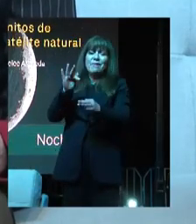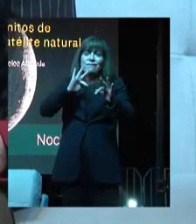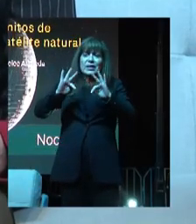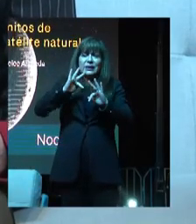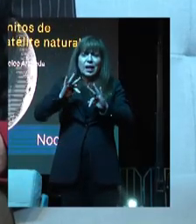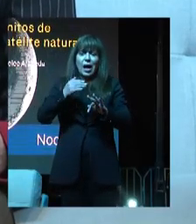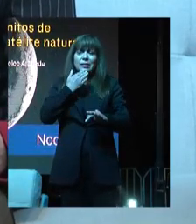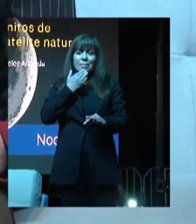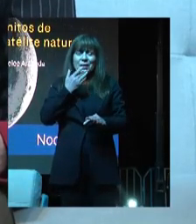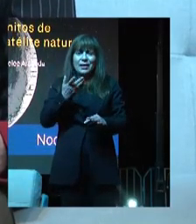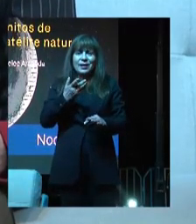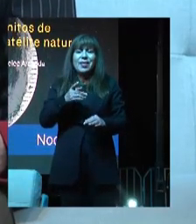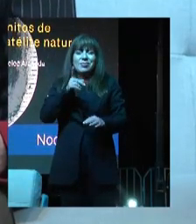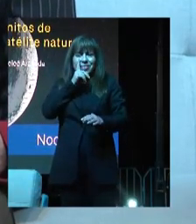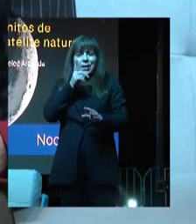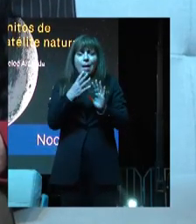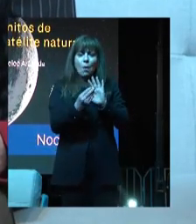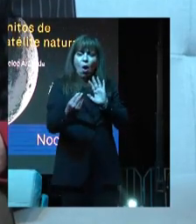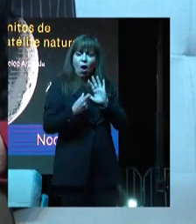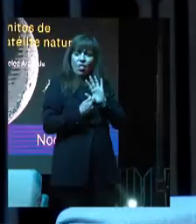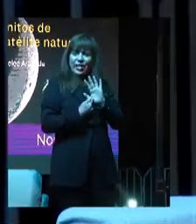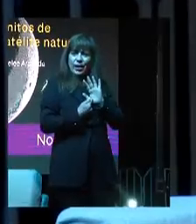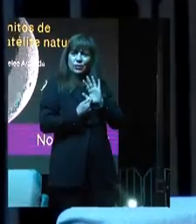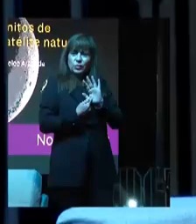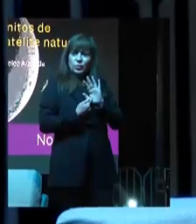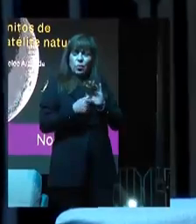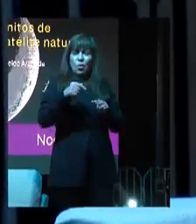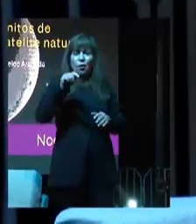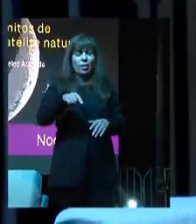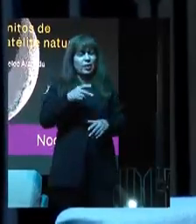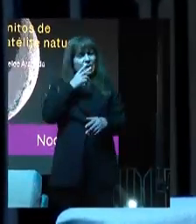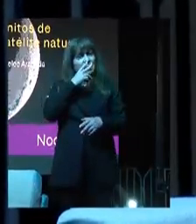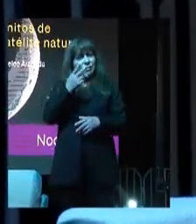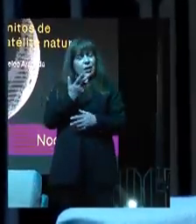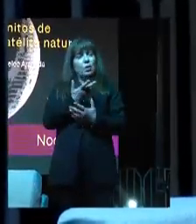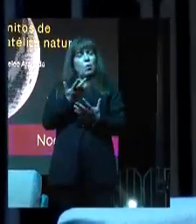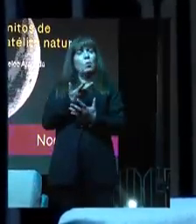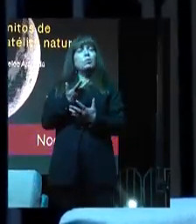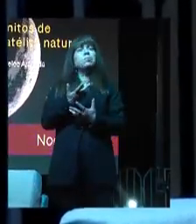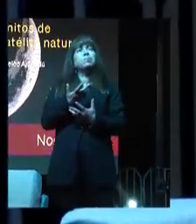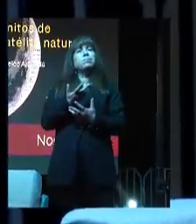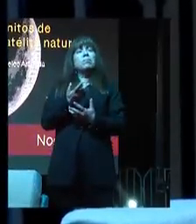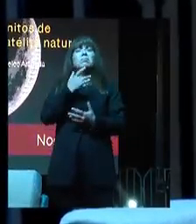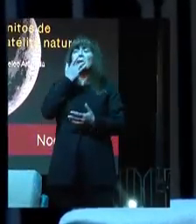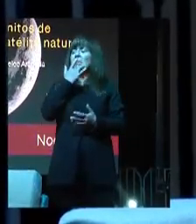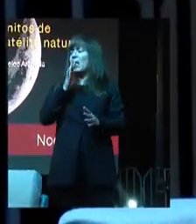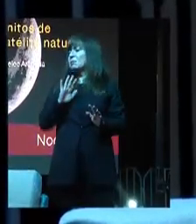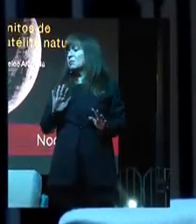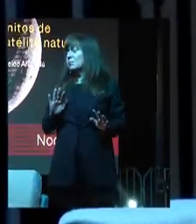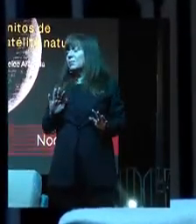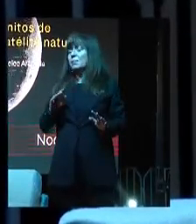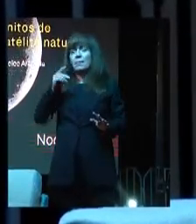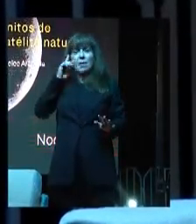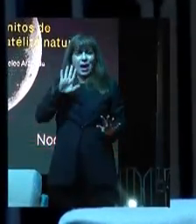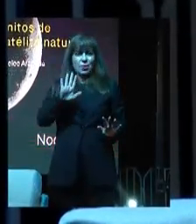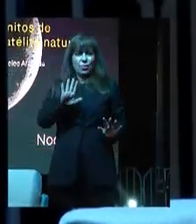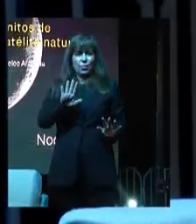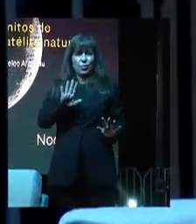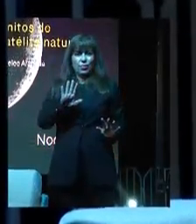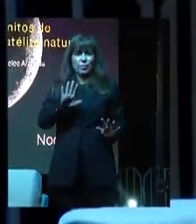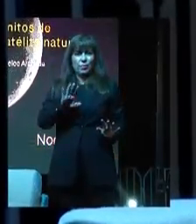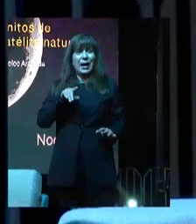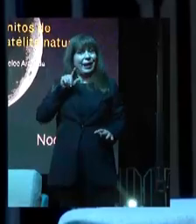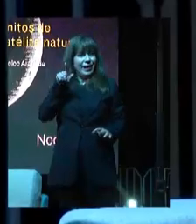y tenía modelos que, claro, hoy día uno los ve como muy, muy simples, pero dado lo que